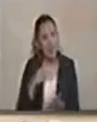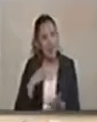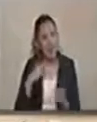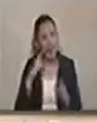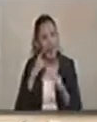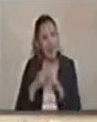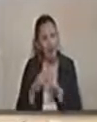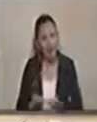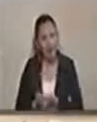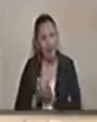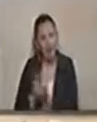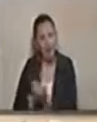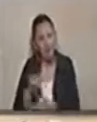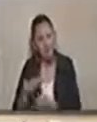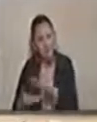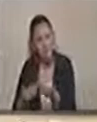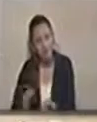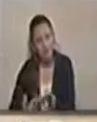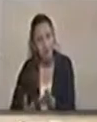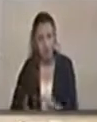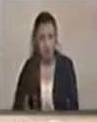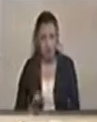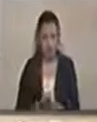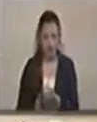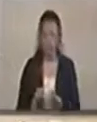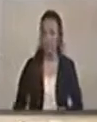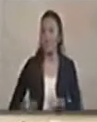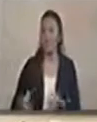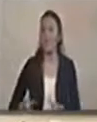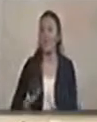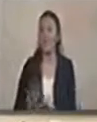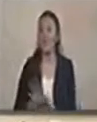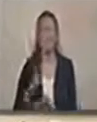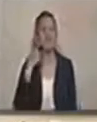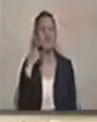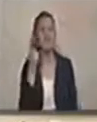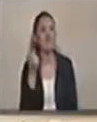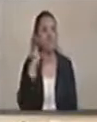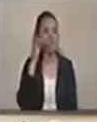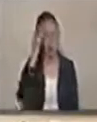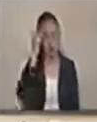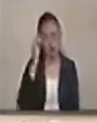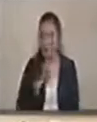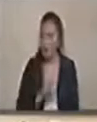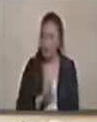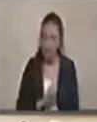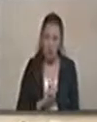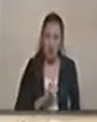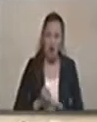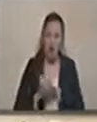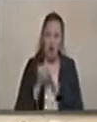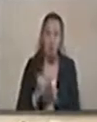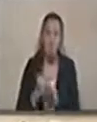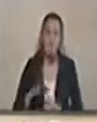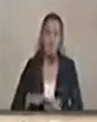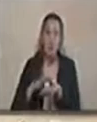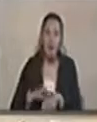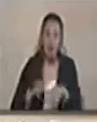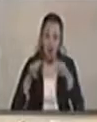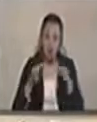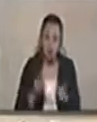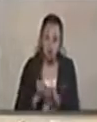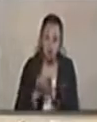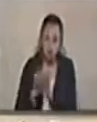ningún caso es de carácter recreativo, es con un fin médico, terapéutico y científico, en ningún